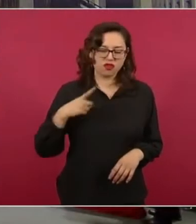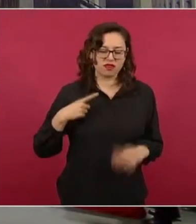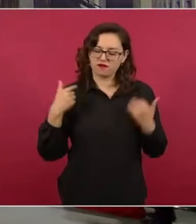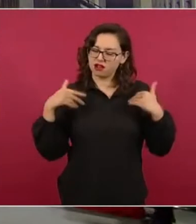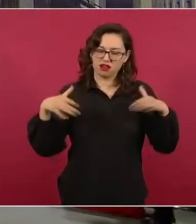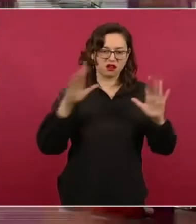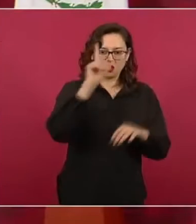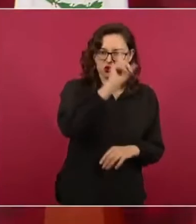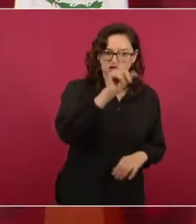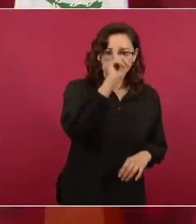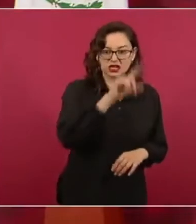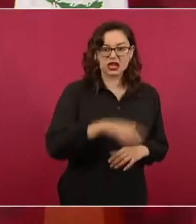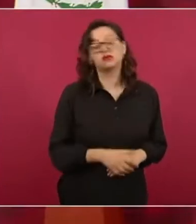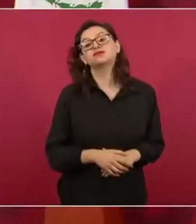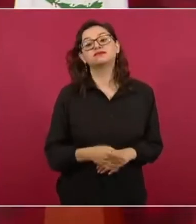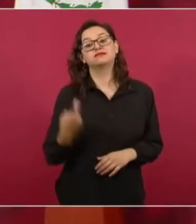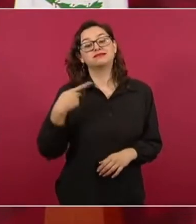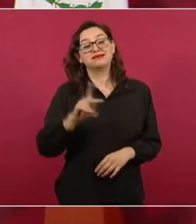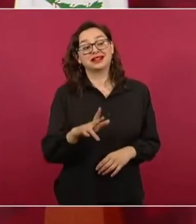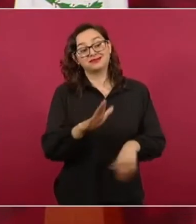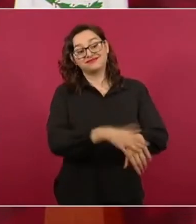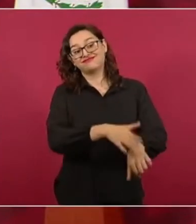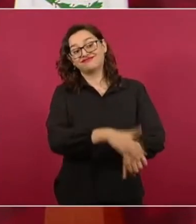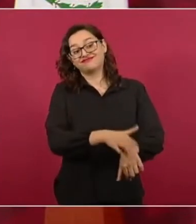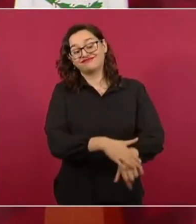pero entre más